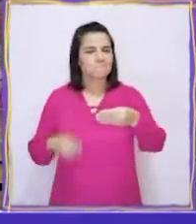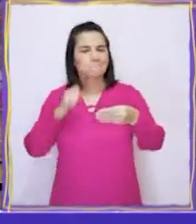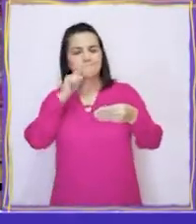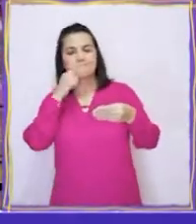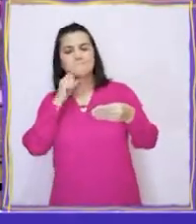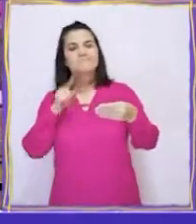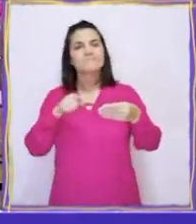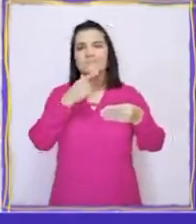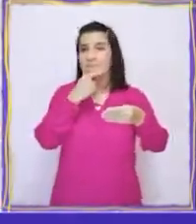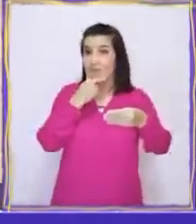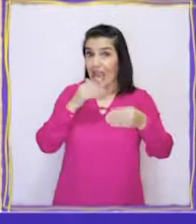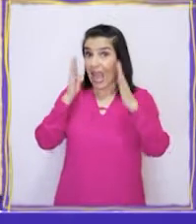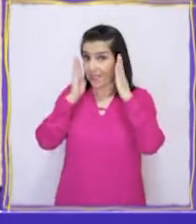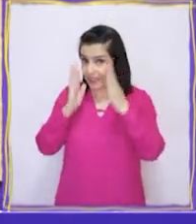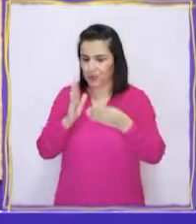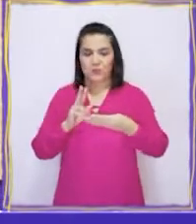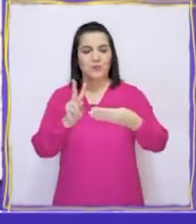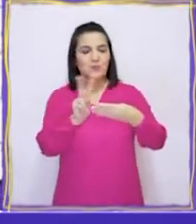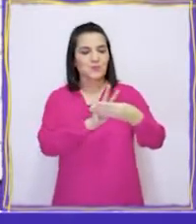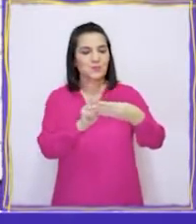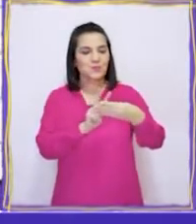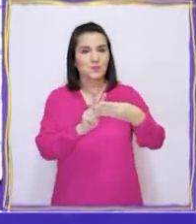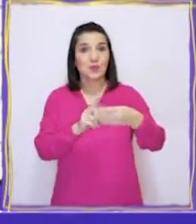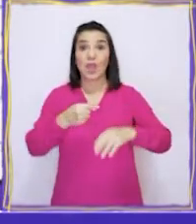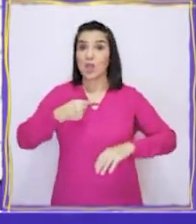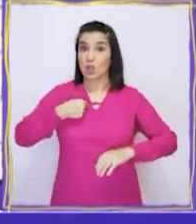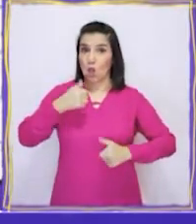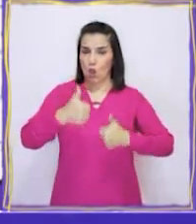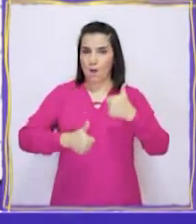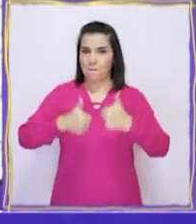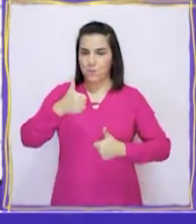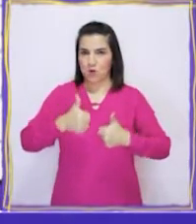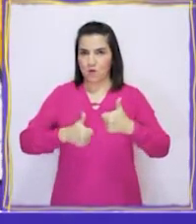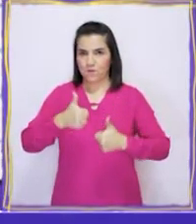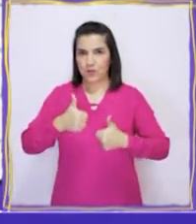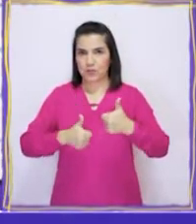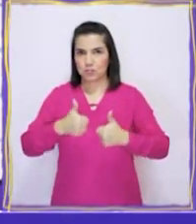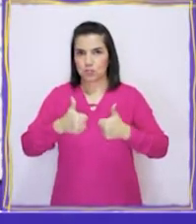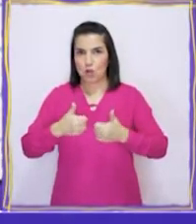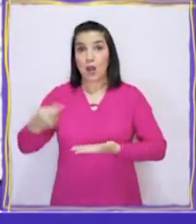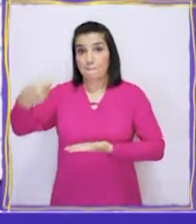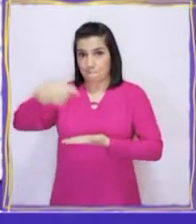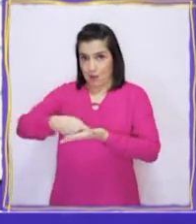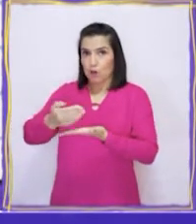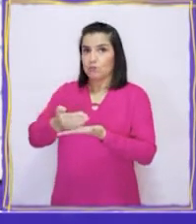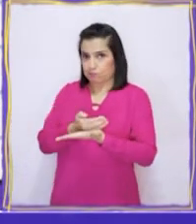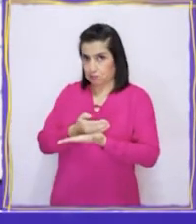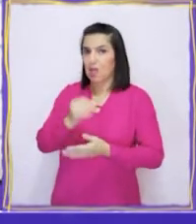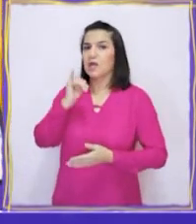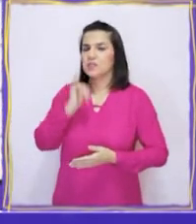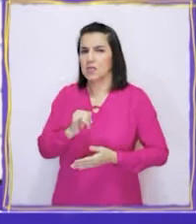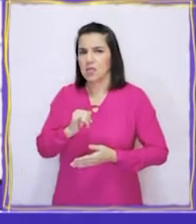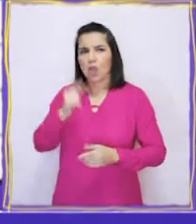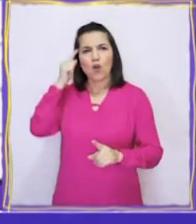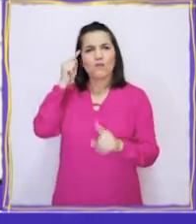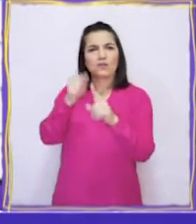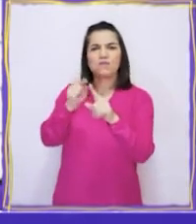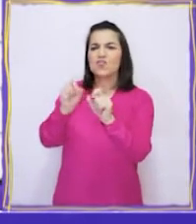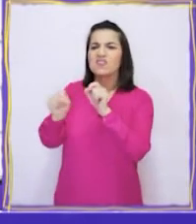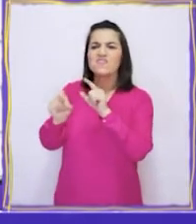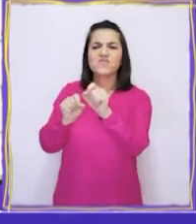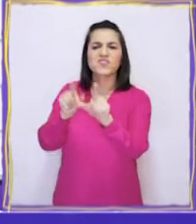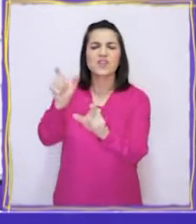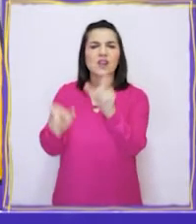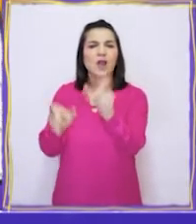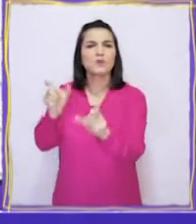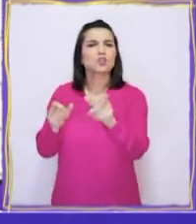será? Atentos, dice así. Soy un profesional que recibo remuneración por defender a las